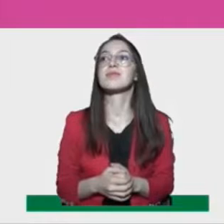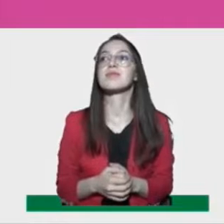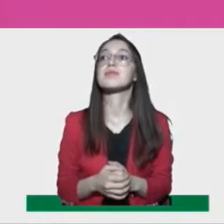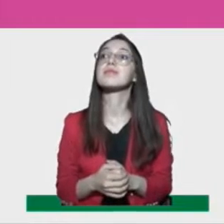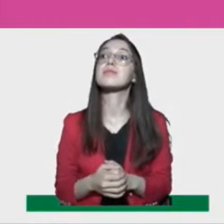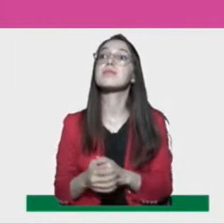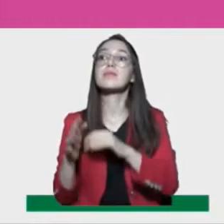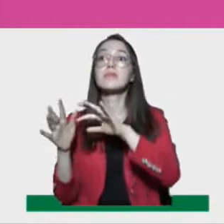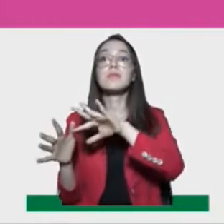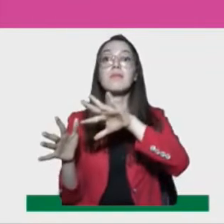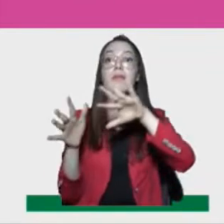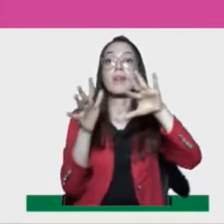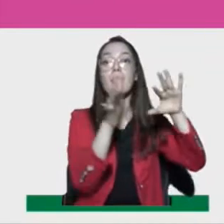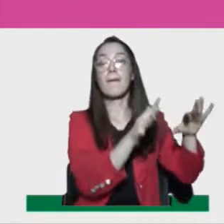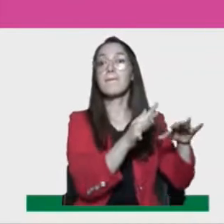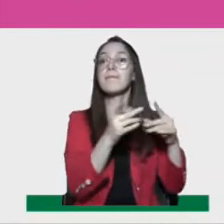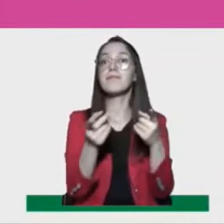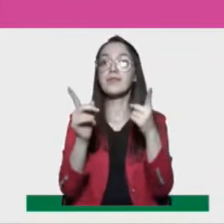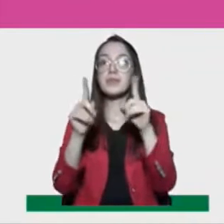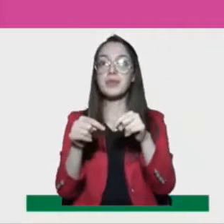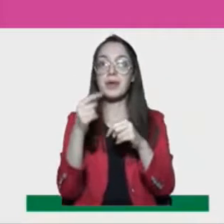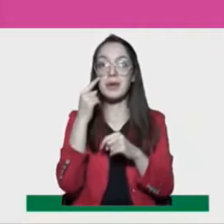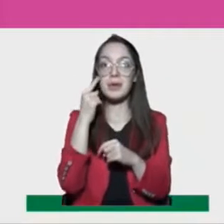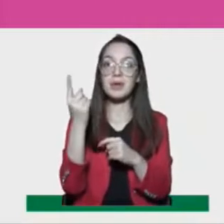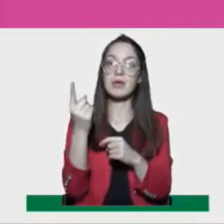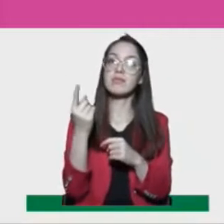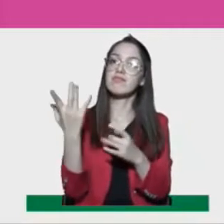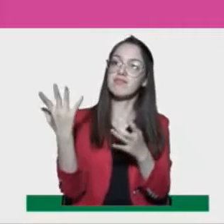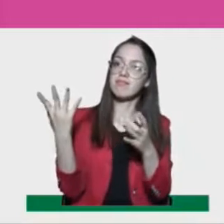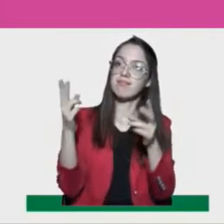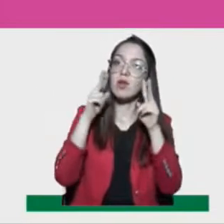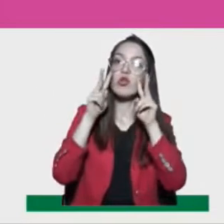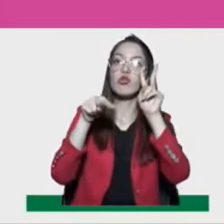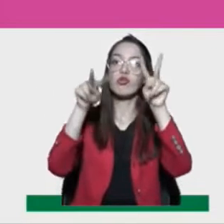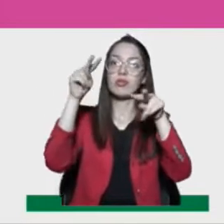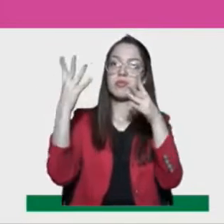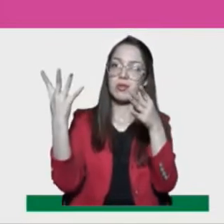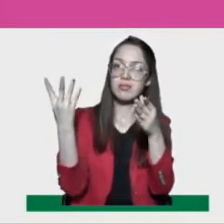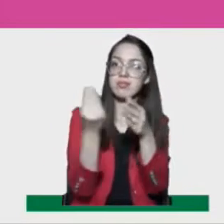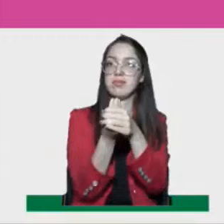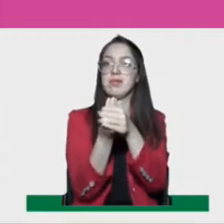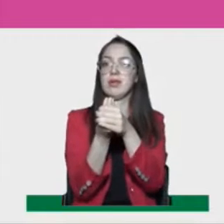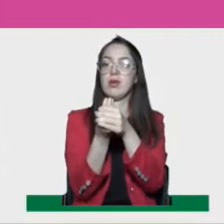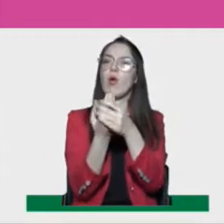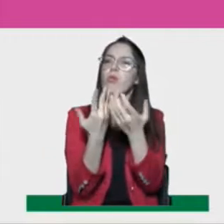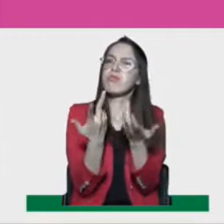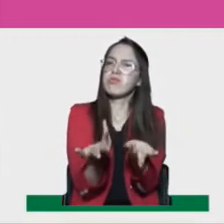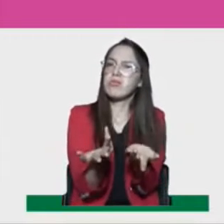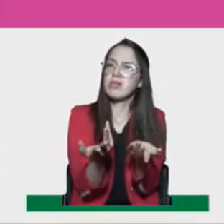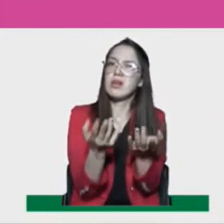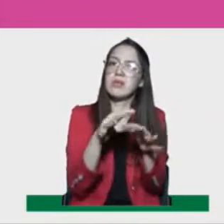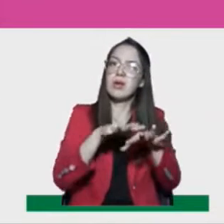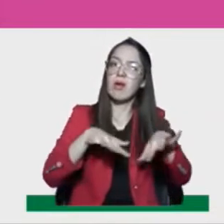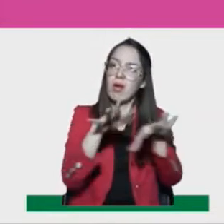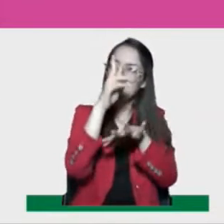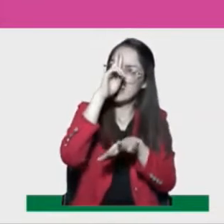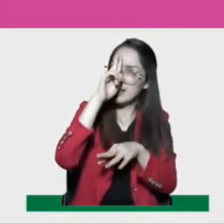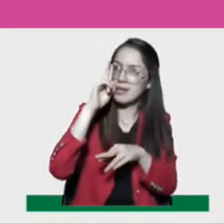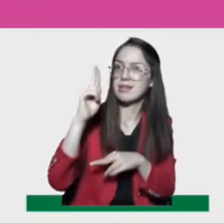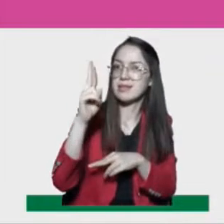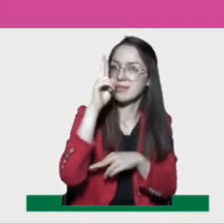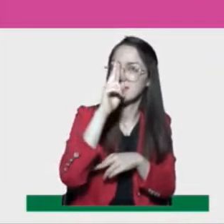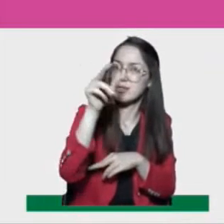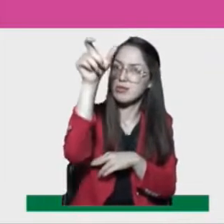También toda la estrategia que tiene que ver a un turismo incluyente, cómo propiciar espacios, el respeto a